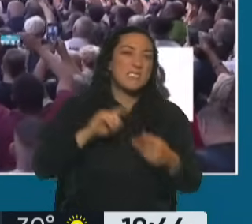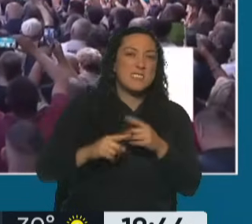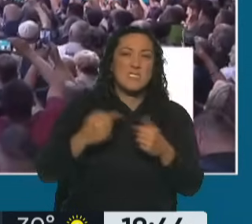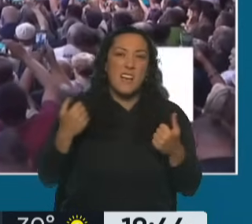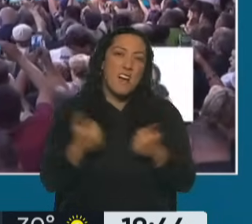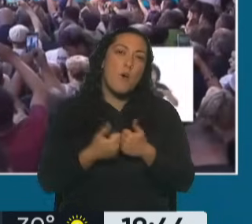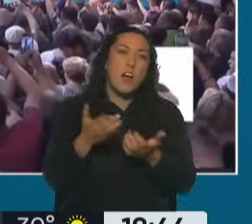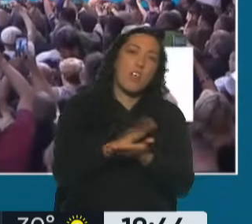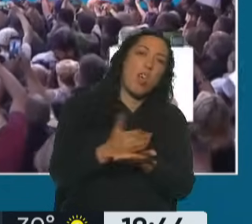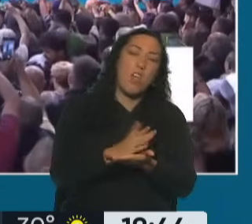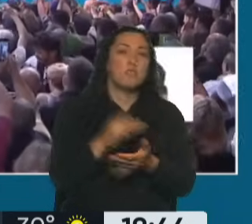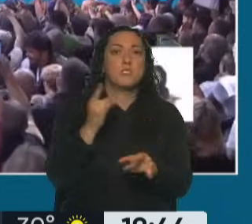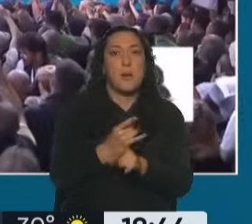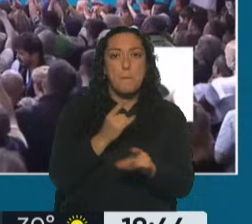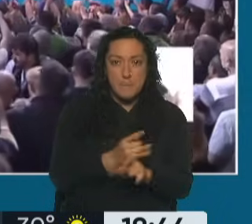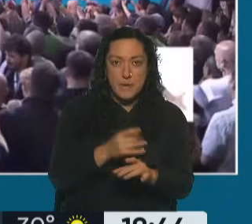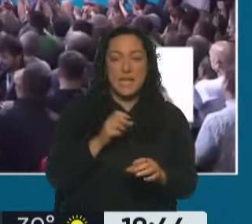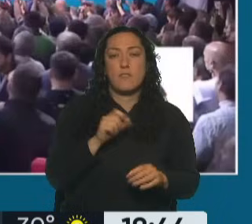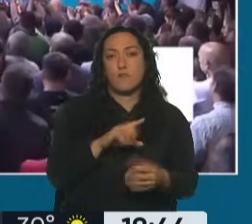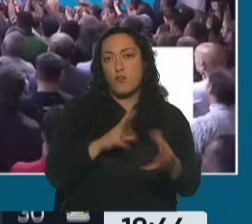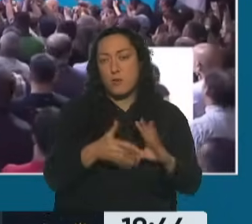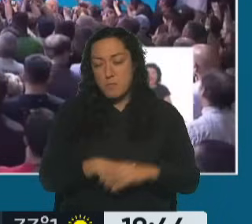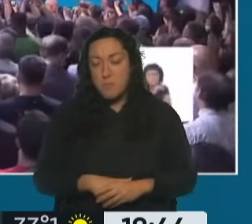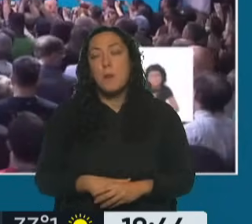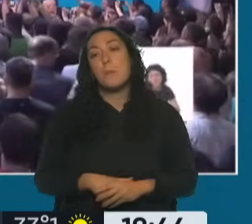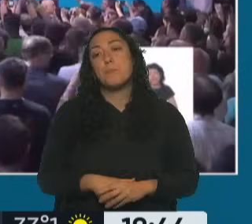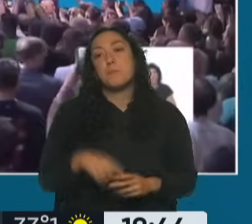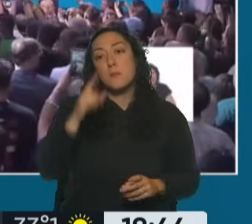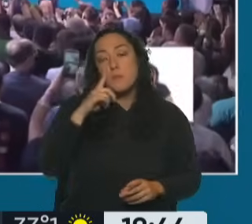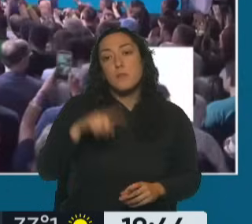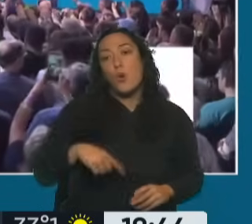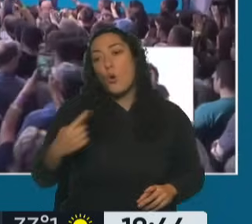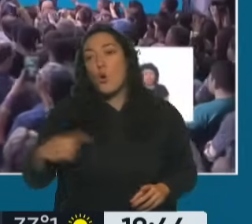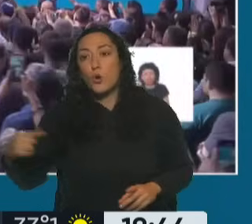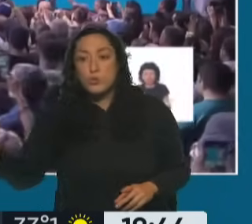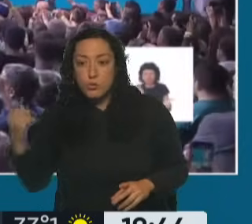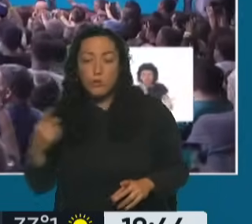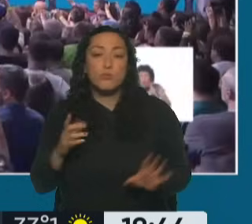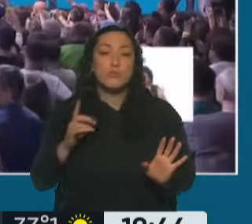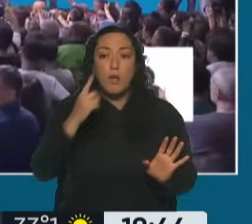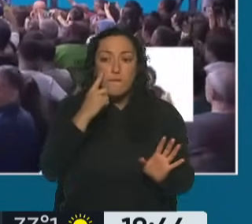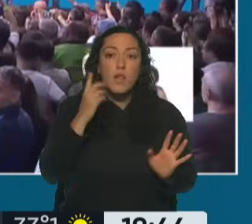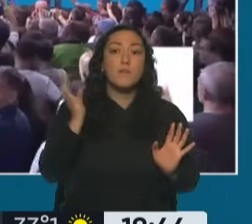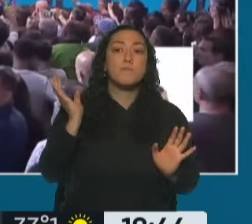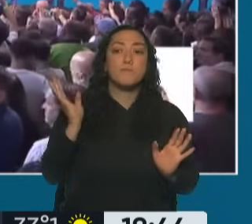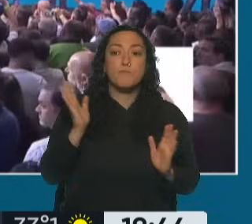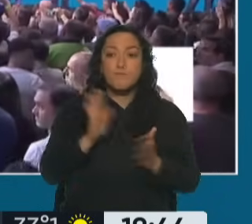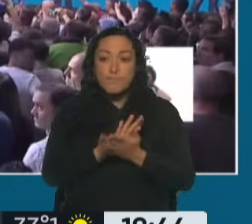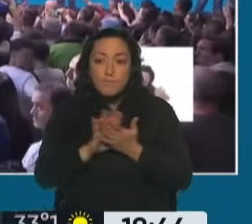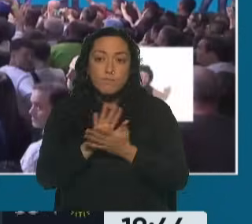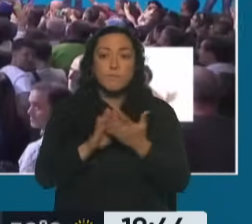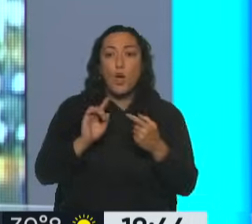un conciliador. Tal cual. Pero vamos a ver qué pasa con el resto, vamos a ver a dónde puede llegar. Se